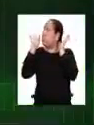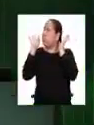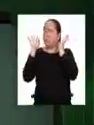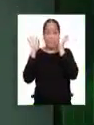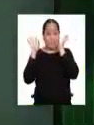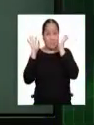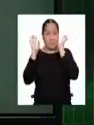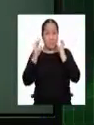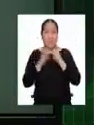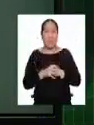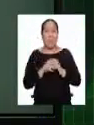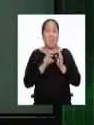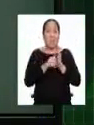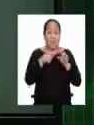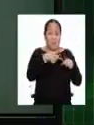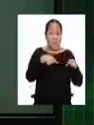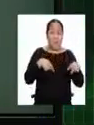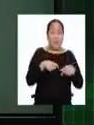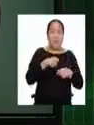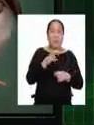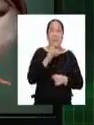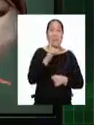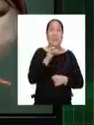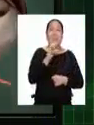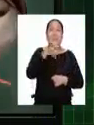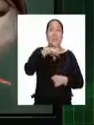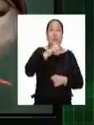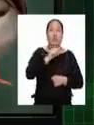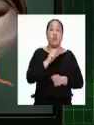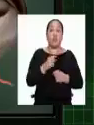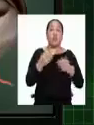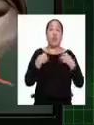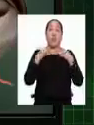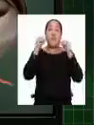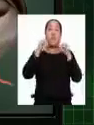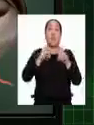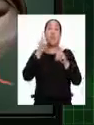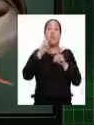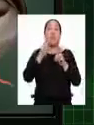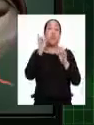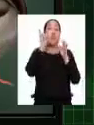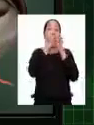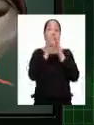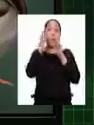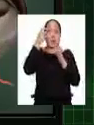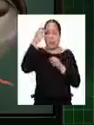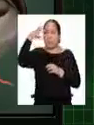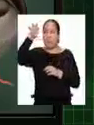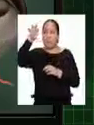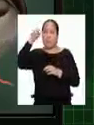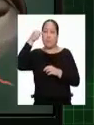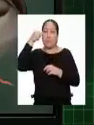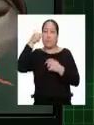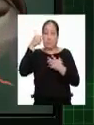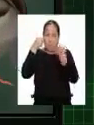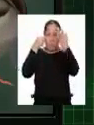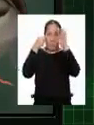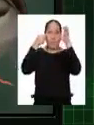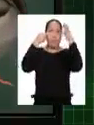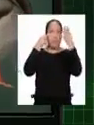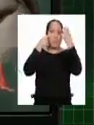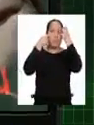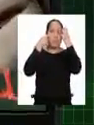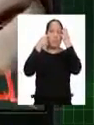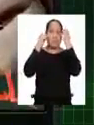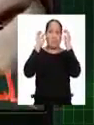Luego, el dispositivo informático genera 2 imágenes diferentes. una para cada ojo, produciendo un